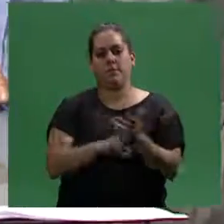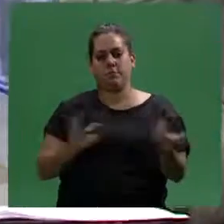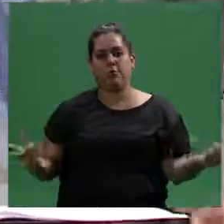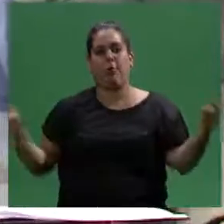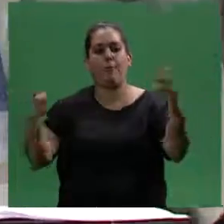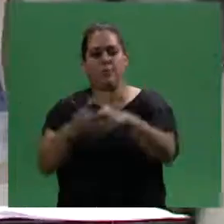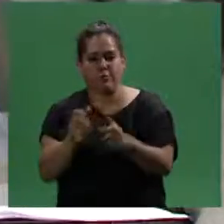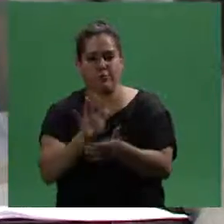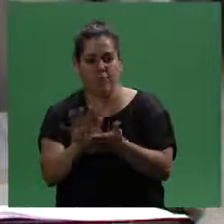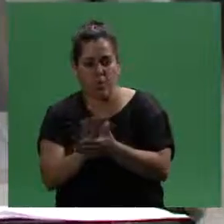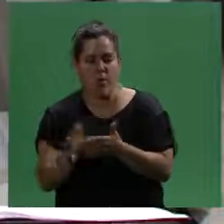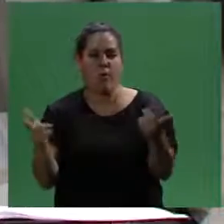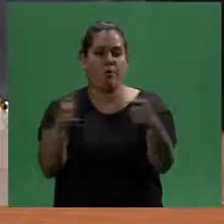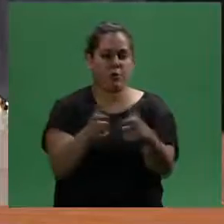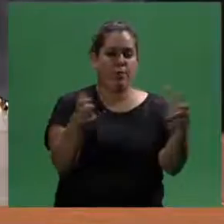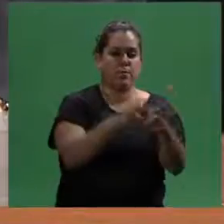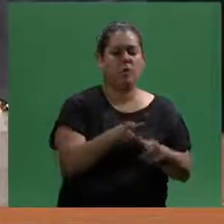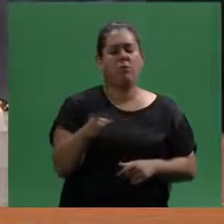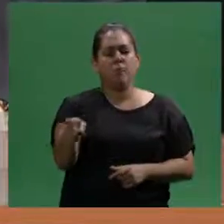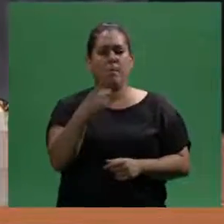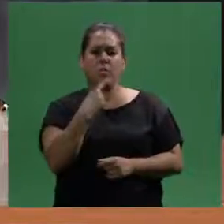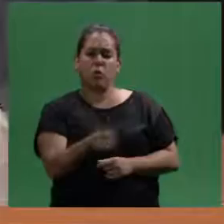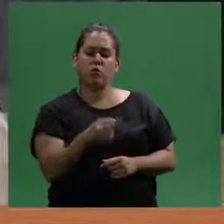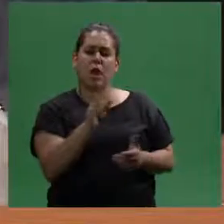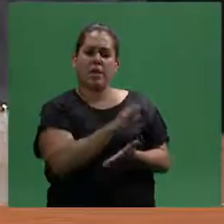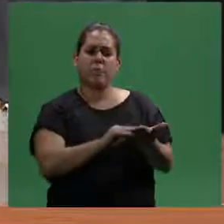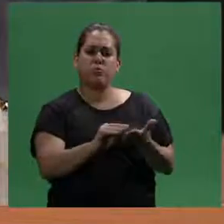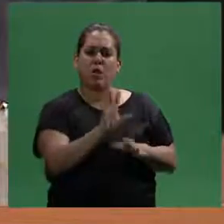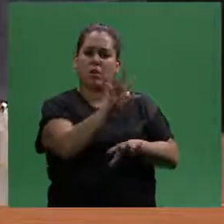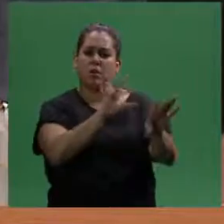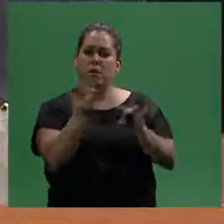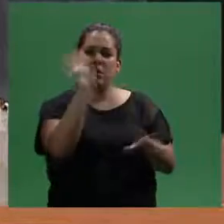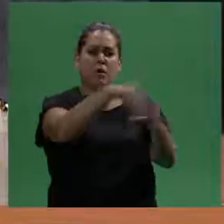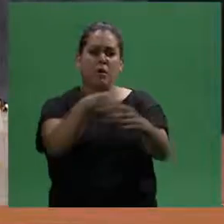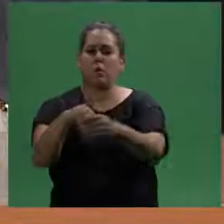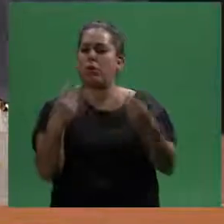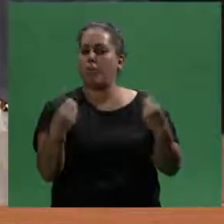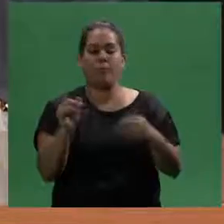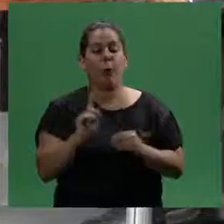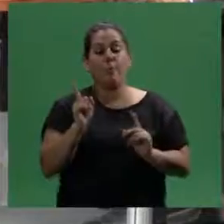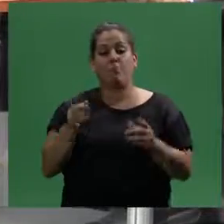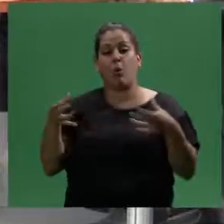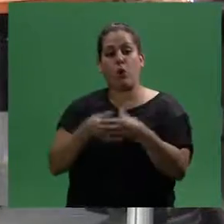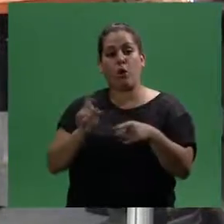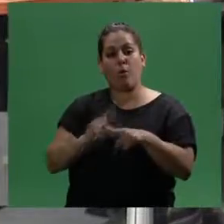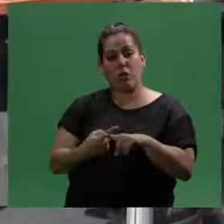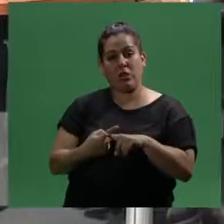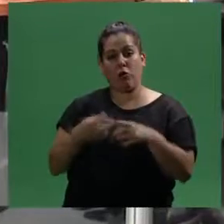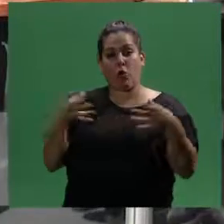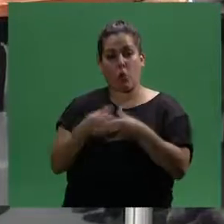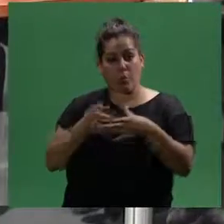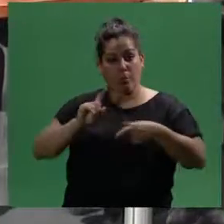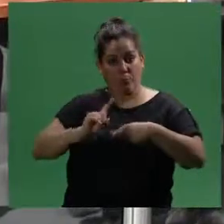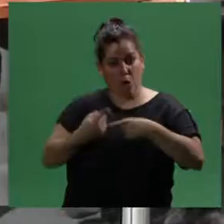y todo el procedimiento se vuelve a hacer. ¿Cómo se define qué diputados están en cada comisión? Lo proponen los bloques. El bloque